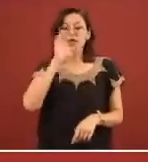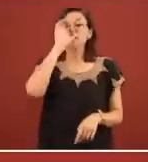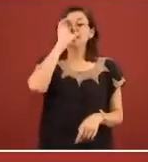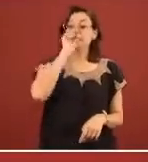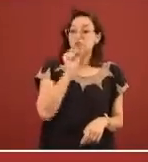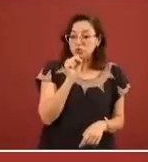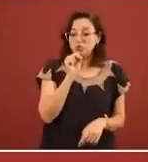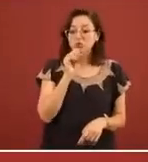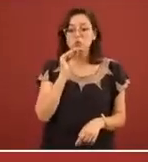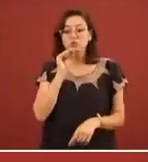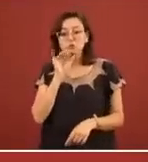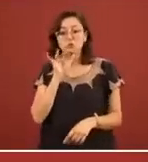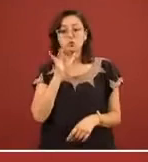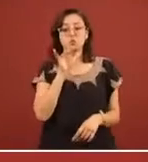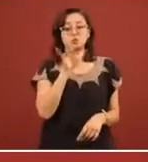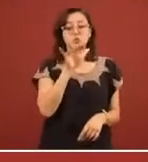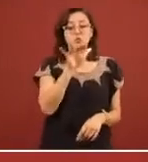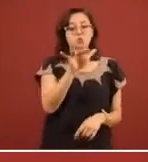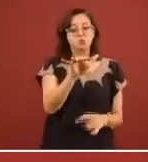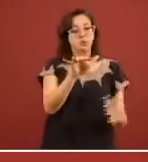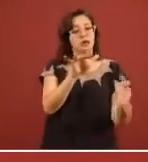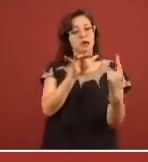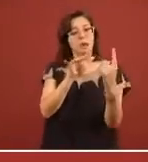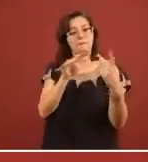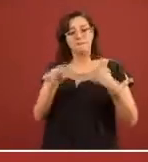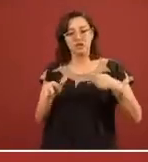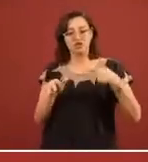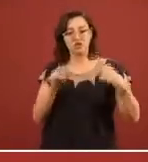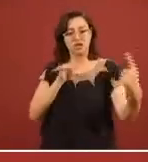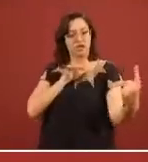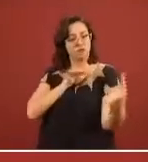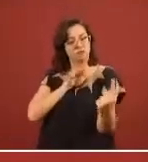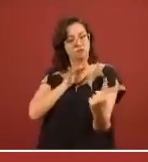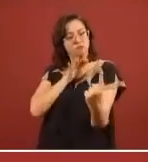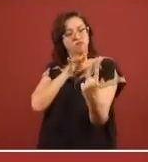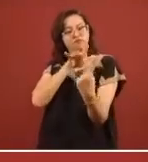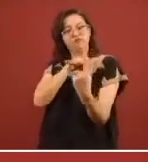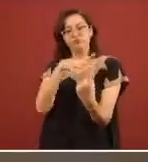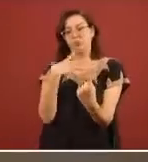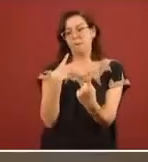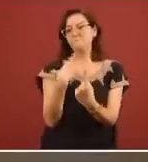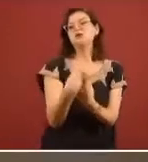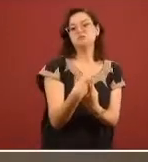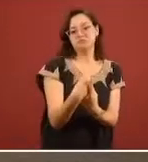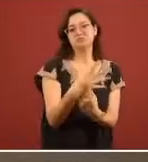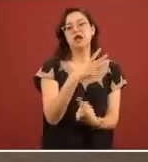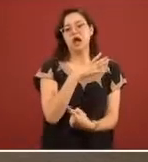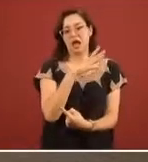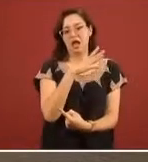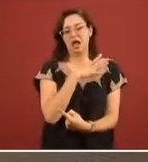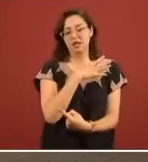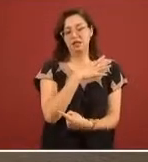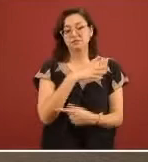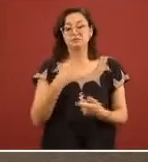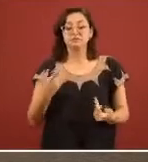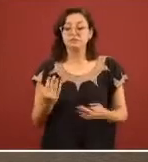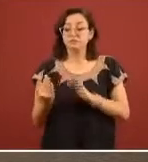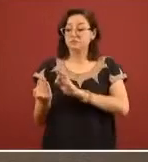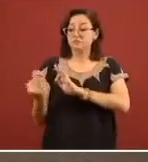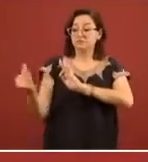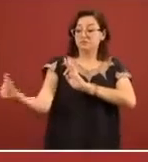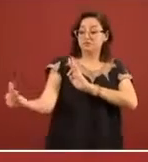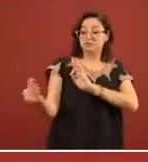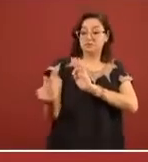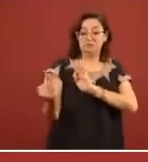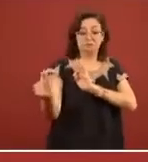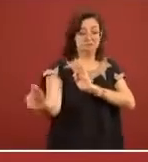a otras personas susceptibles, entonces está, lógicamente, el contagio directo. Si las medidas de sana distancia no